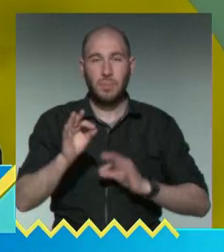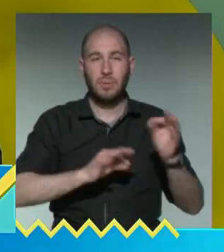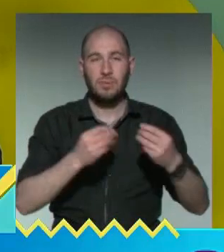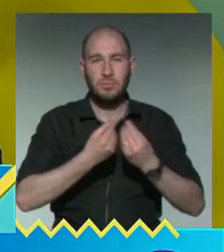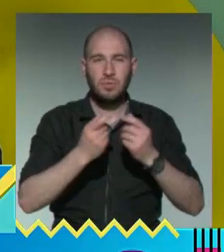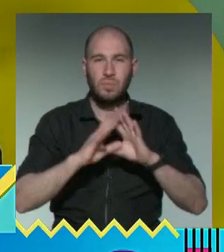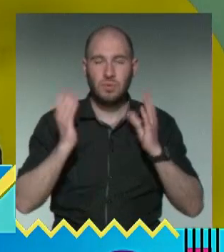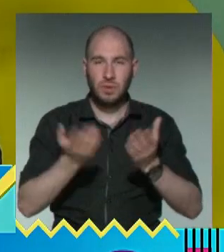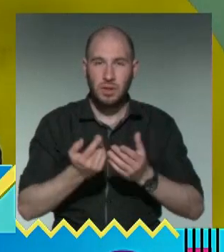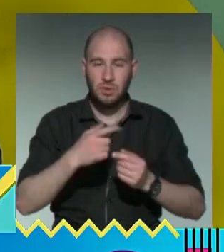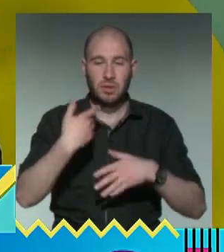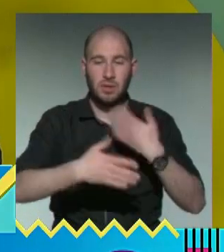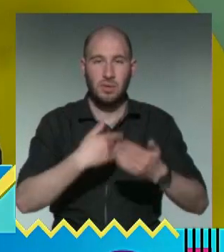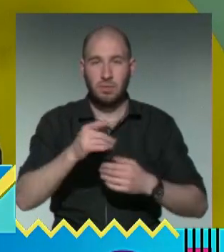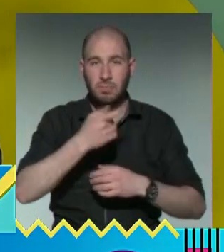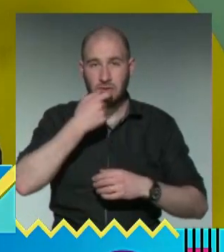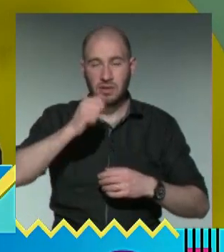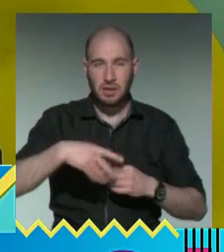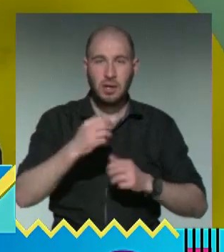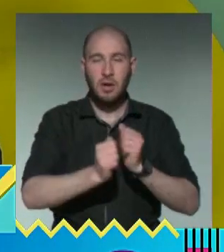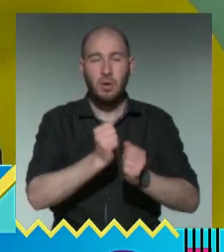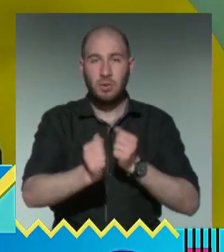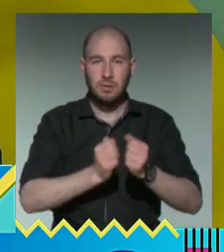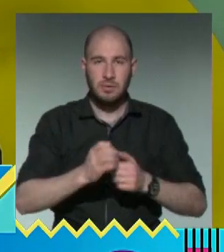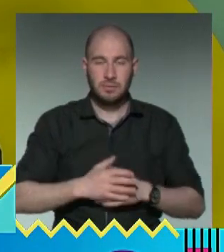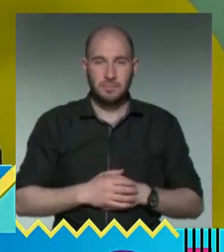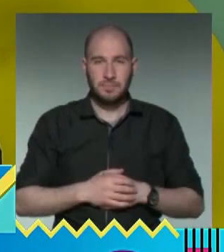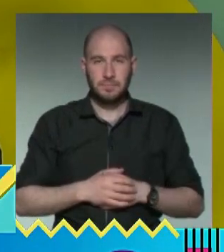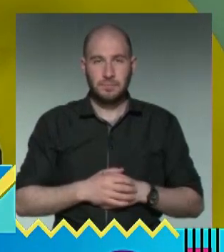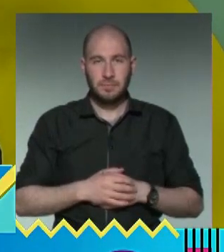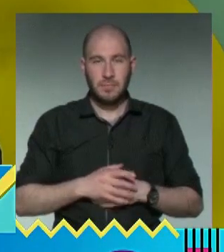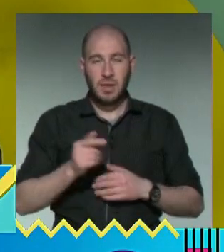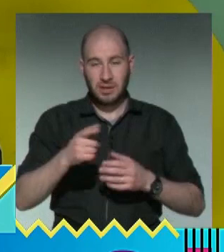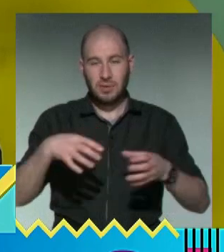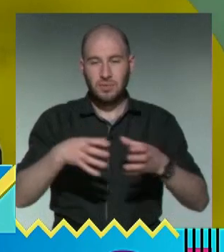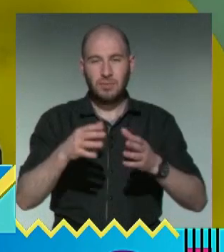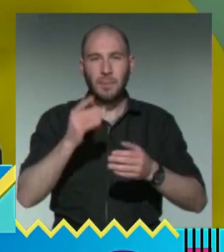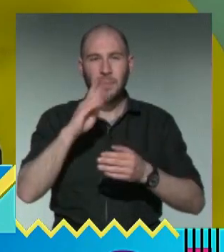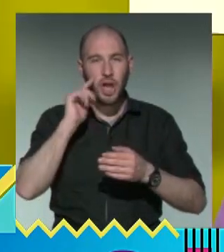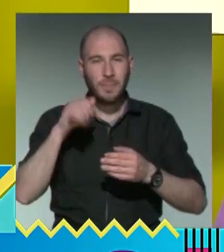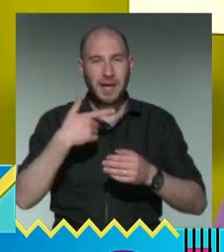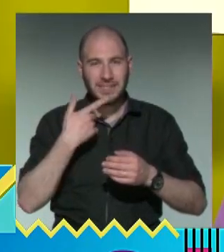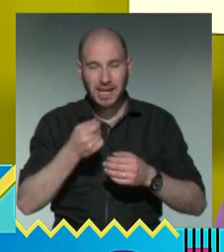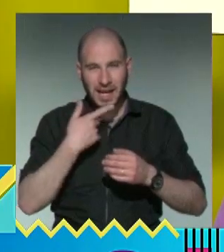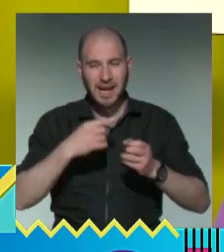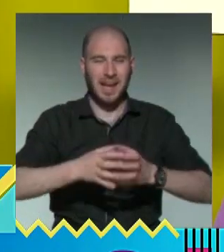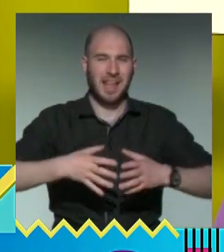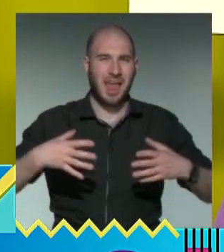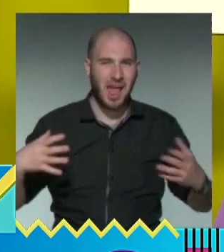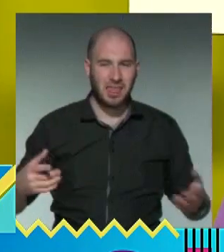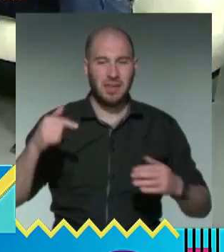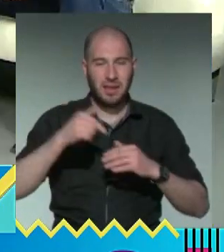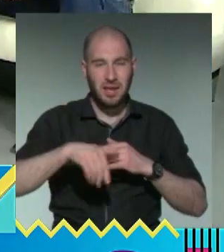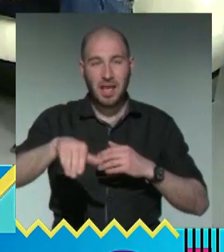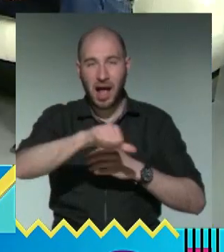en el mundo y nosotros desarrollamos uno local para producción de esta biomasa en grandes cantidades y a partir de ahí